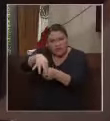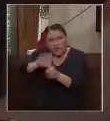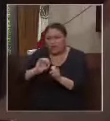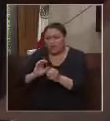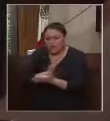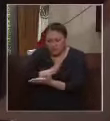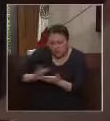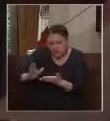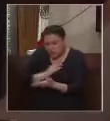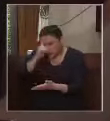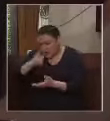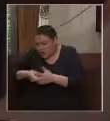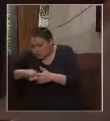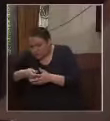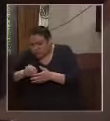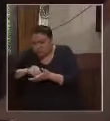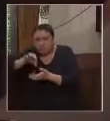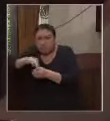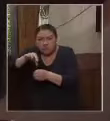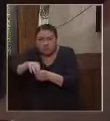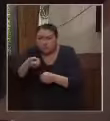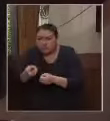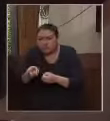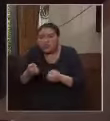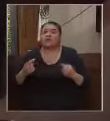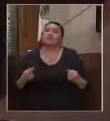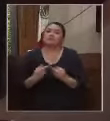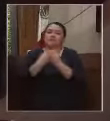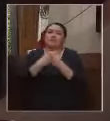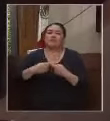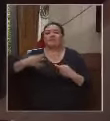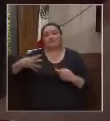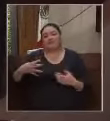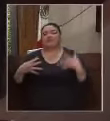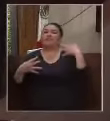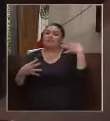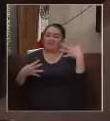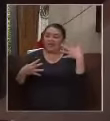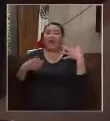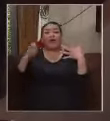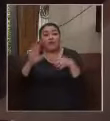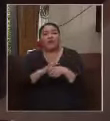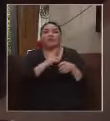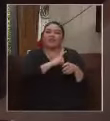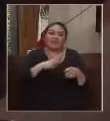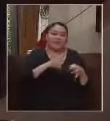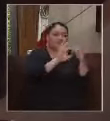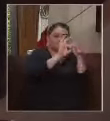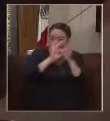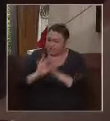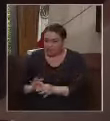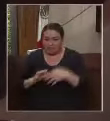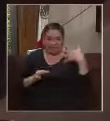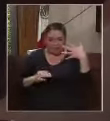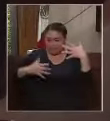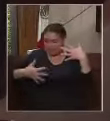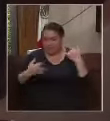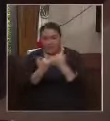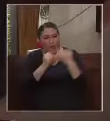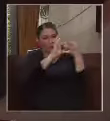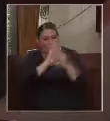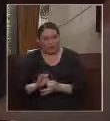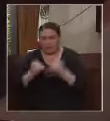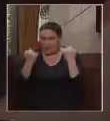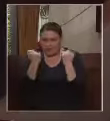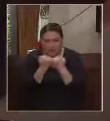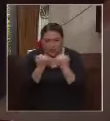los votos, y esa es justamente la base de lo que trata de proteger el principio de uniformidad, ¿no? Que darle certeza al cómputo